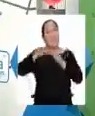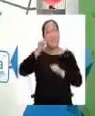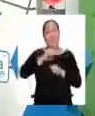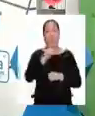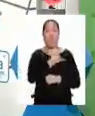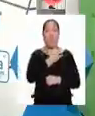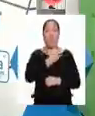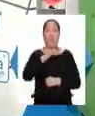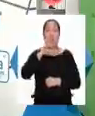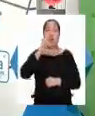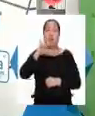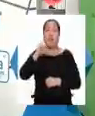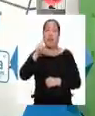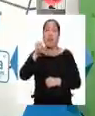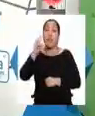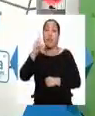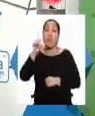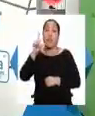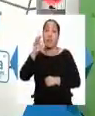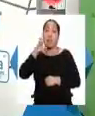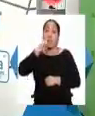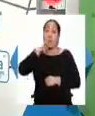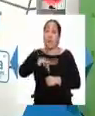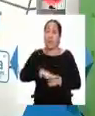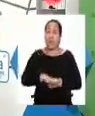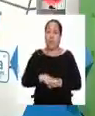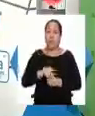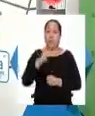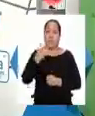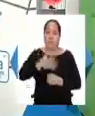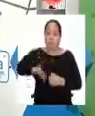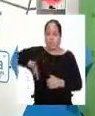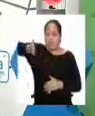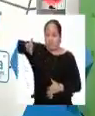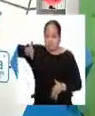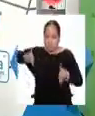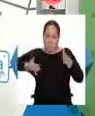construir 3 muros de 300 metros de alto, de